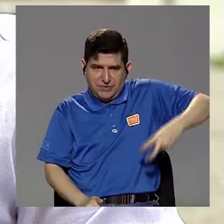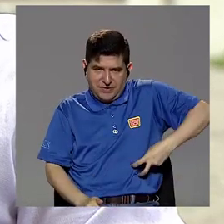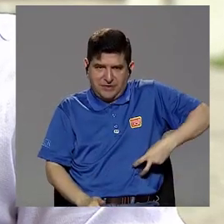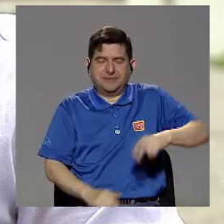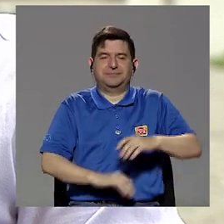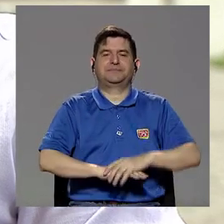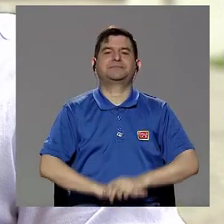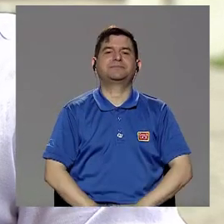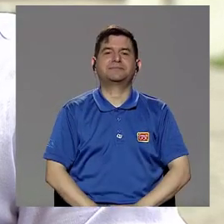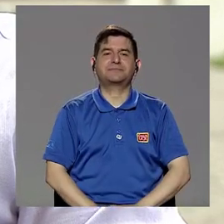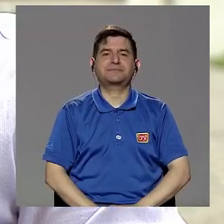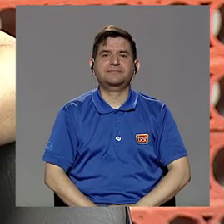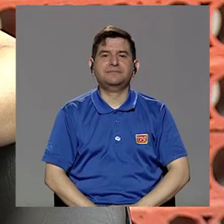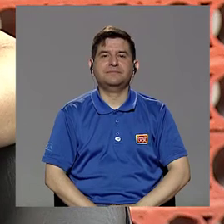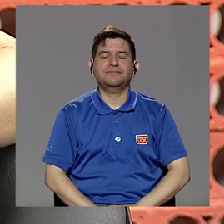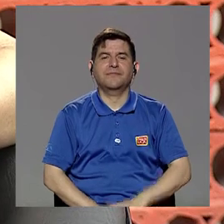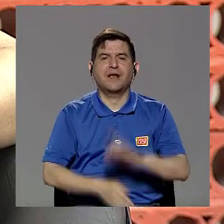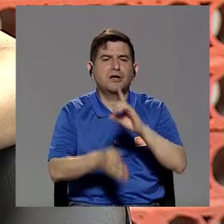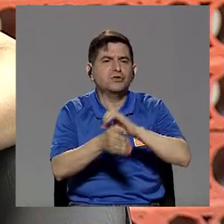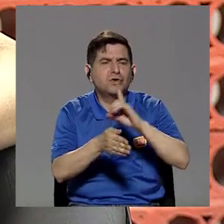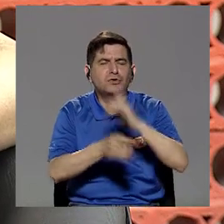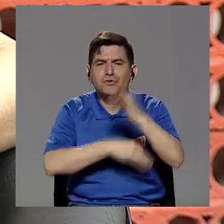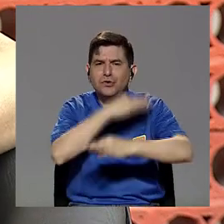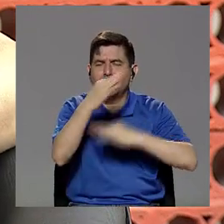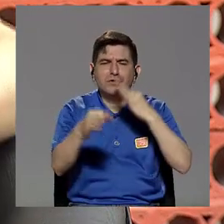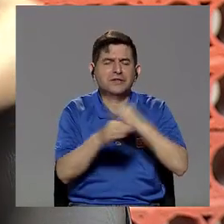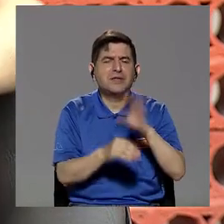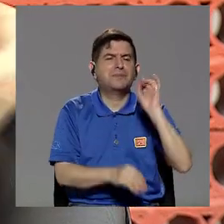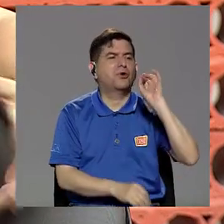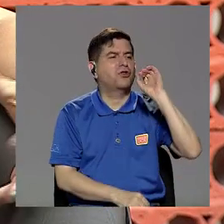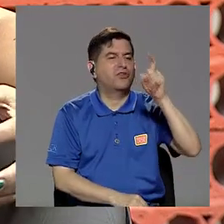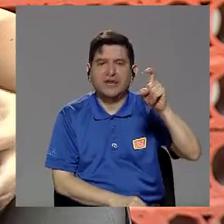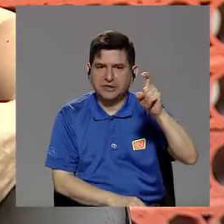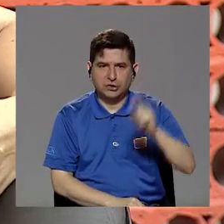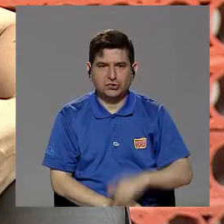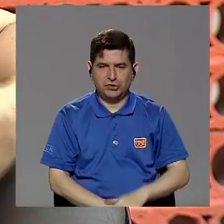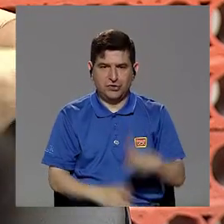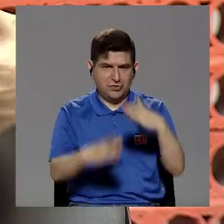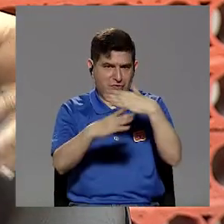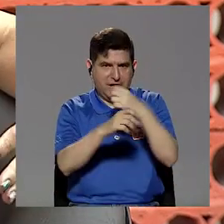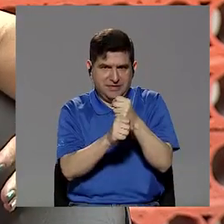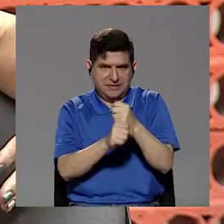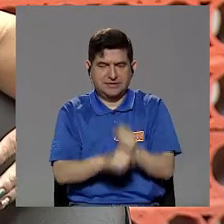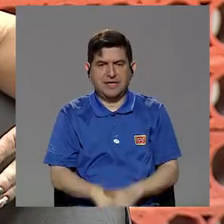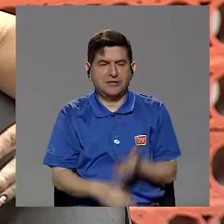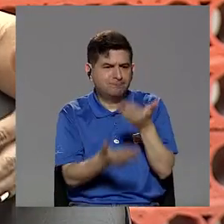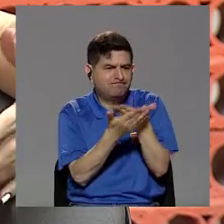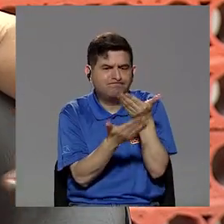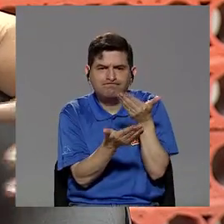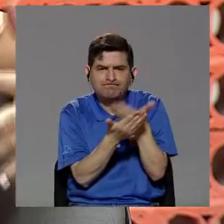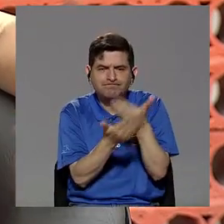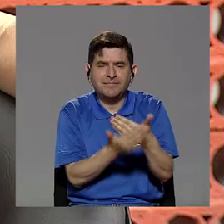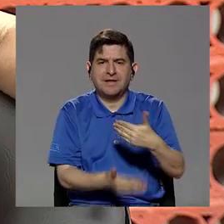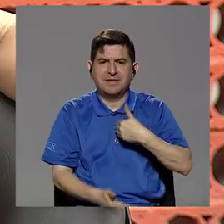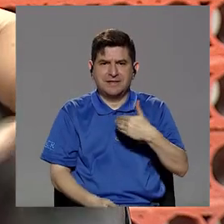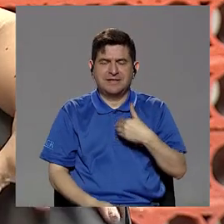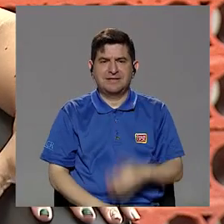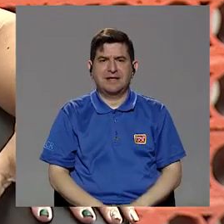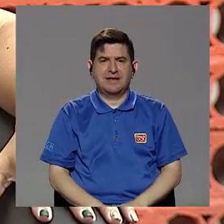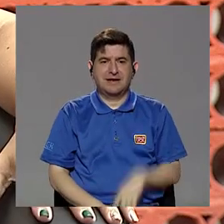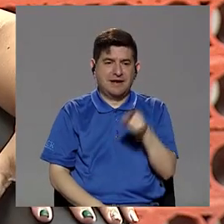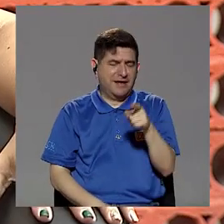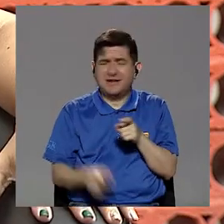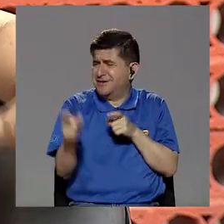cirugía de trasplante. Doctor, ¿qué tipo de diagnóstico se realiza para comprobar que se